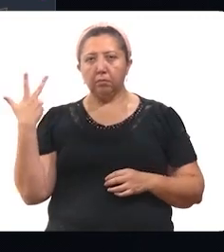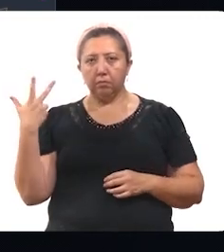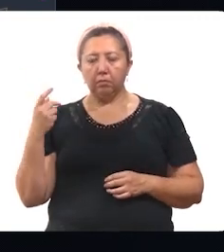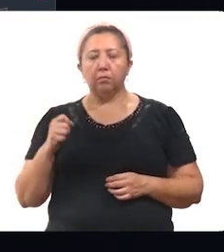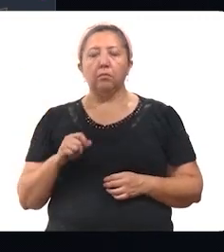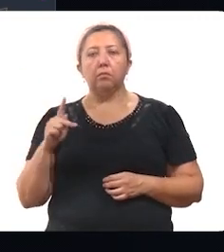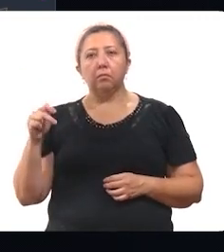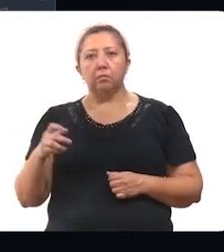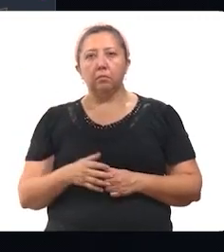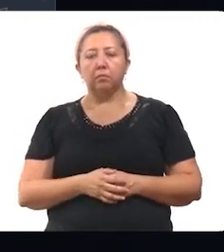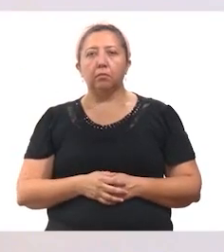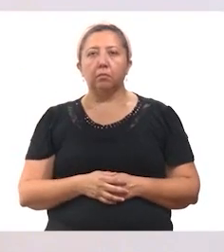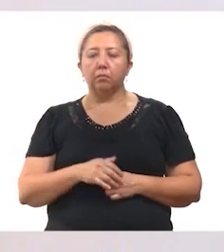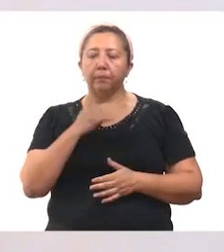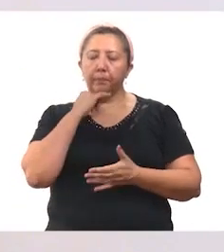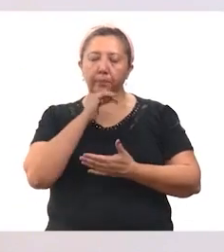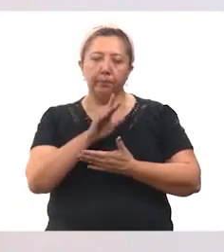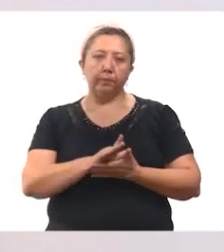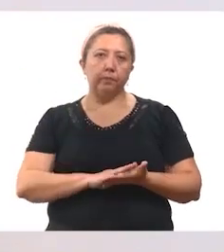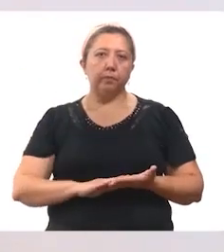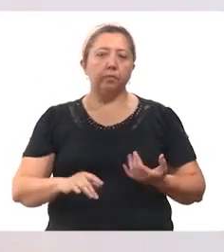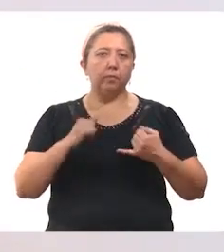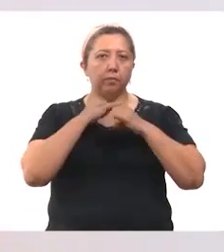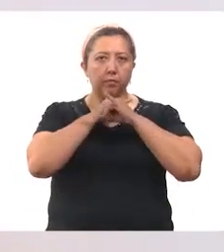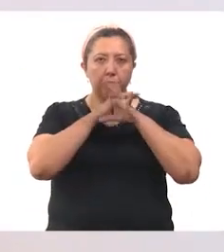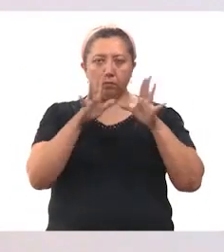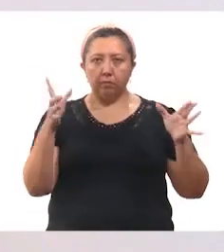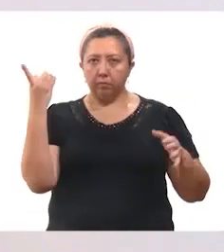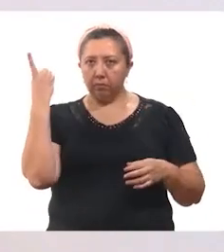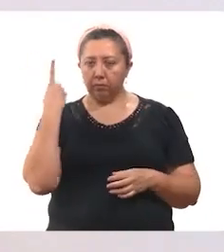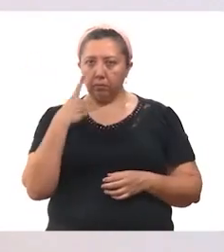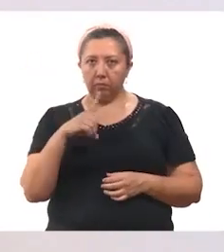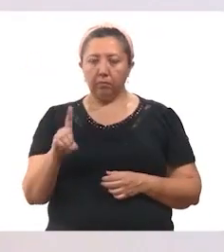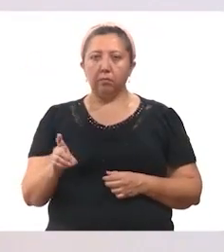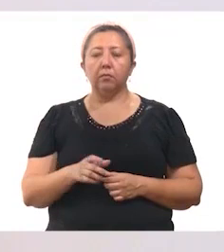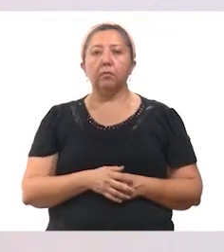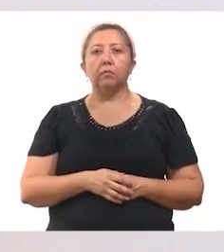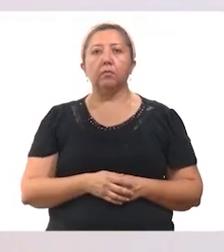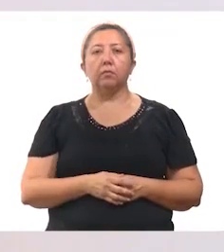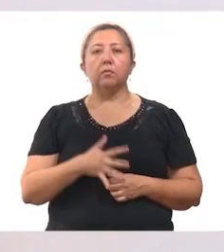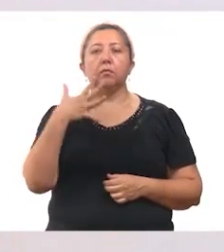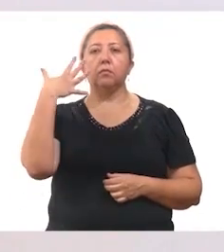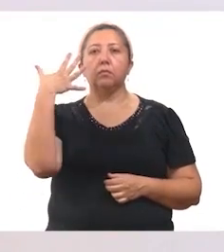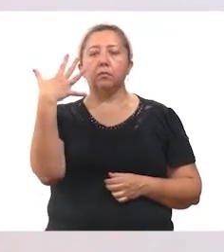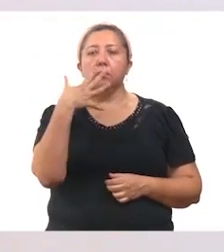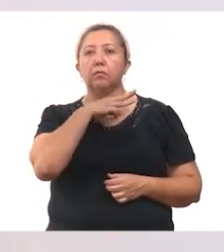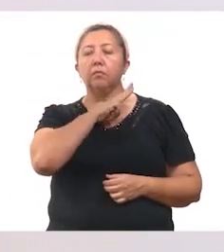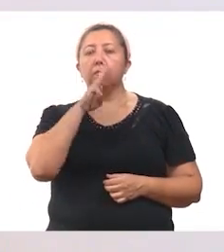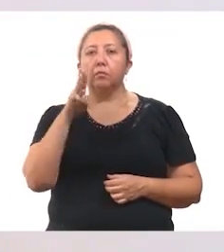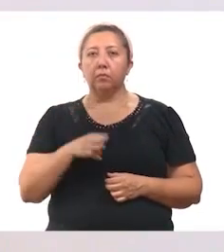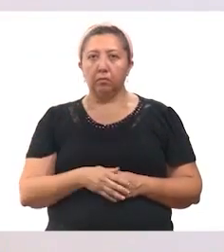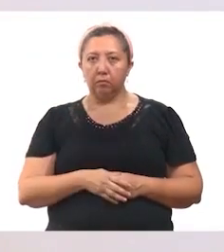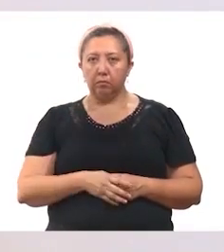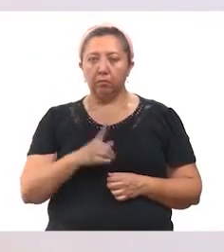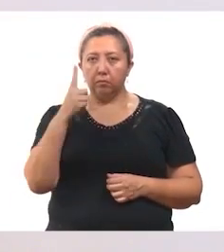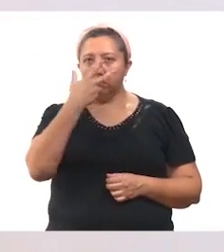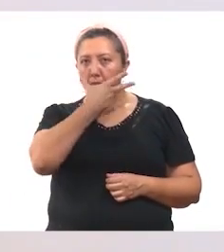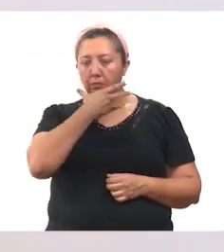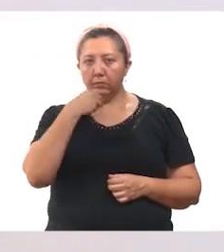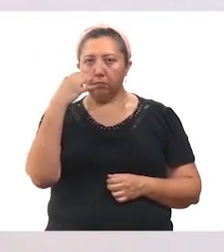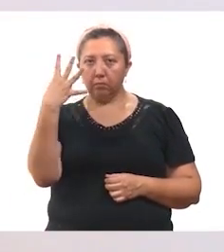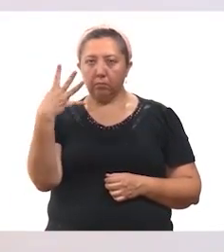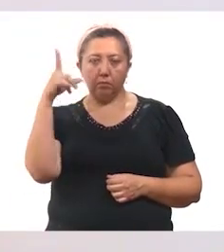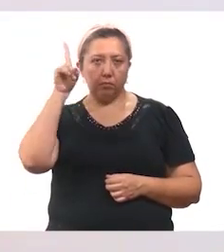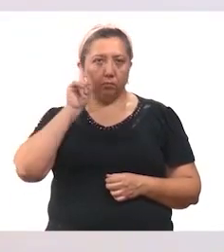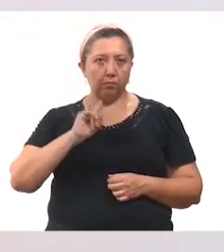12.313 en la zona poniente. Lamentablemente, en este parte médico informamos de 5 fallecimientos, un hombre y